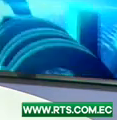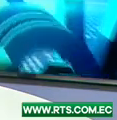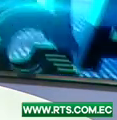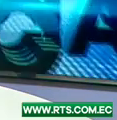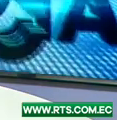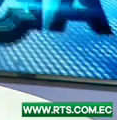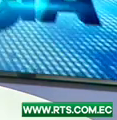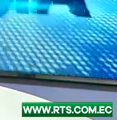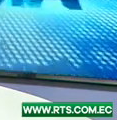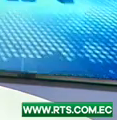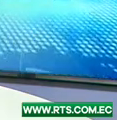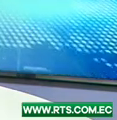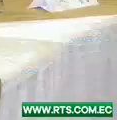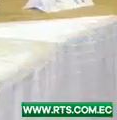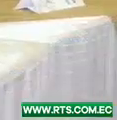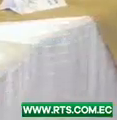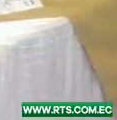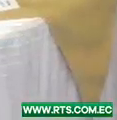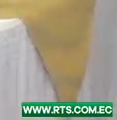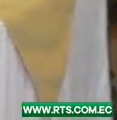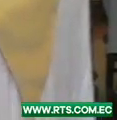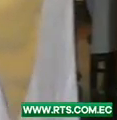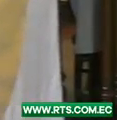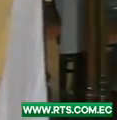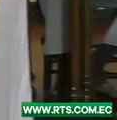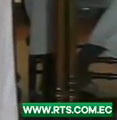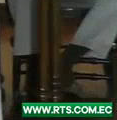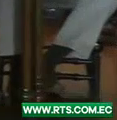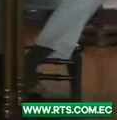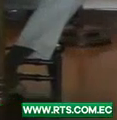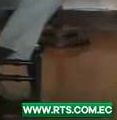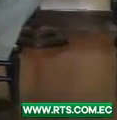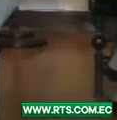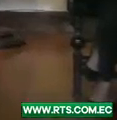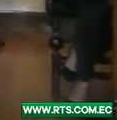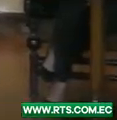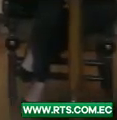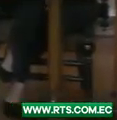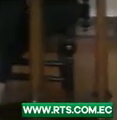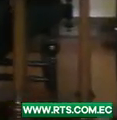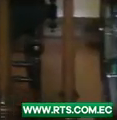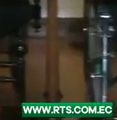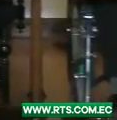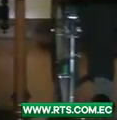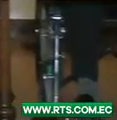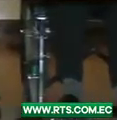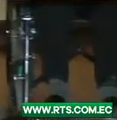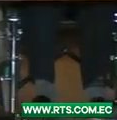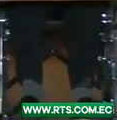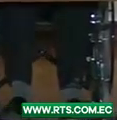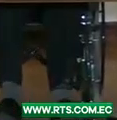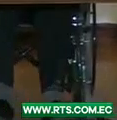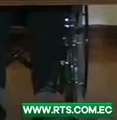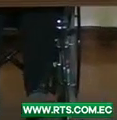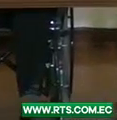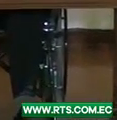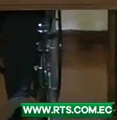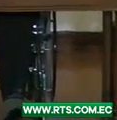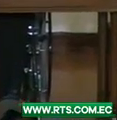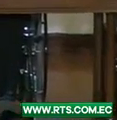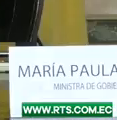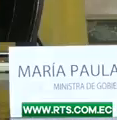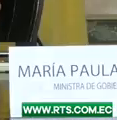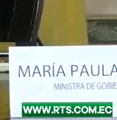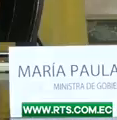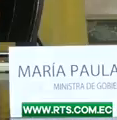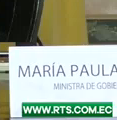larriva la ciudad de cuenca fue escogida para la reunión de gobernadores del país el acto fue presidido por la doctora maría